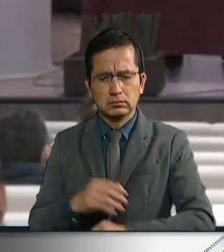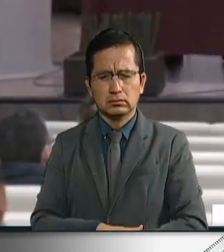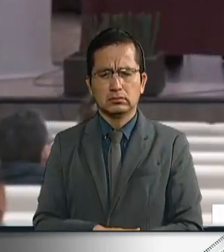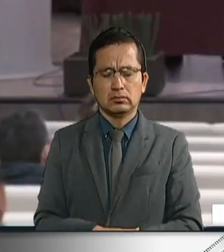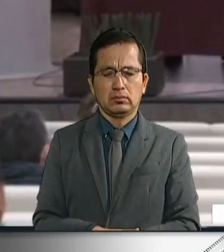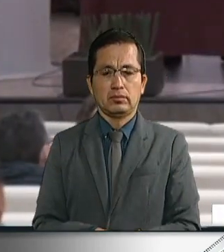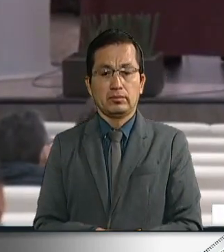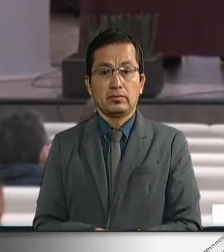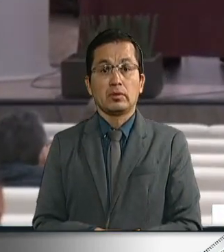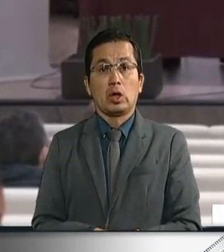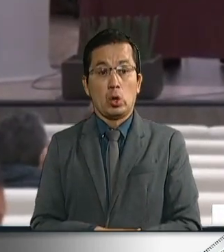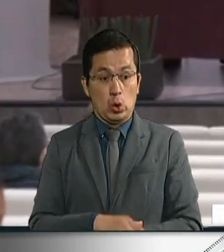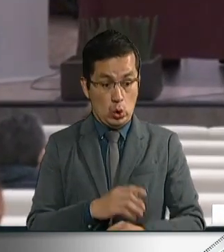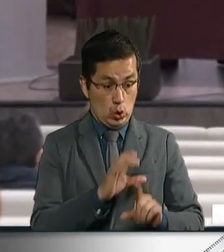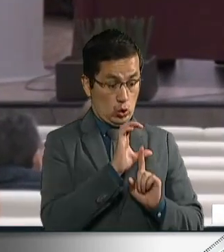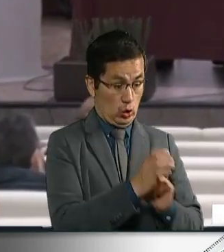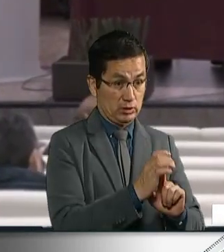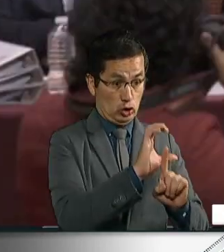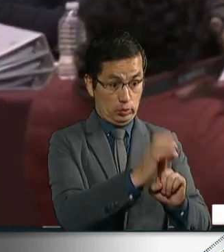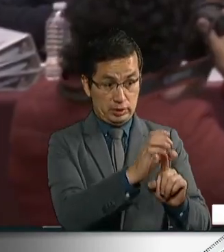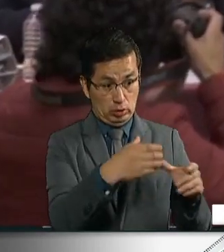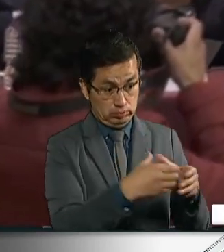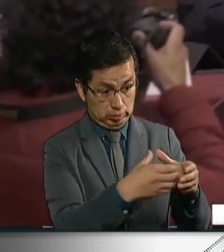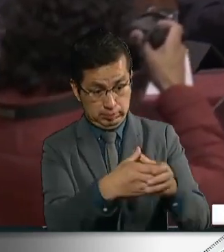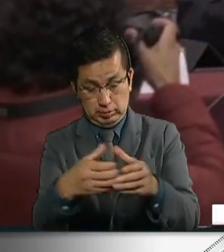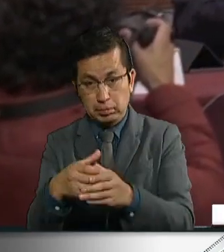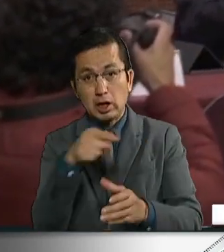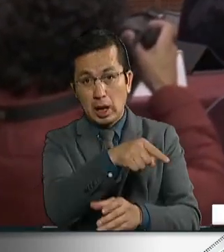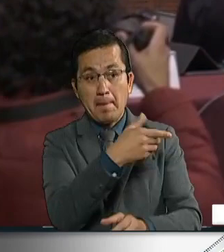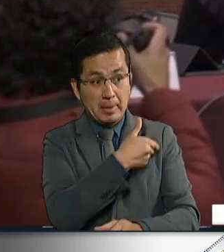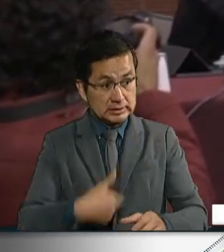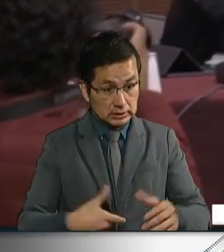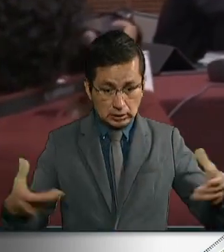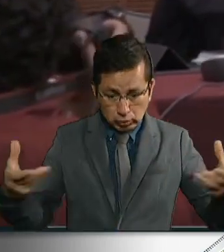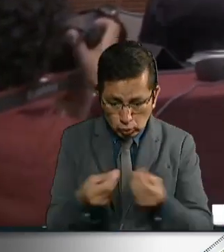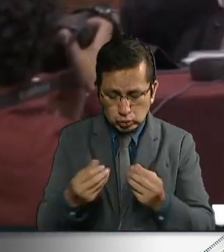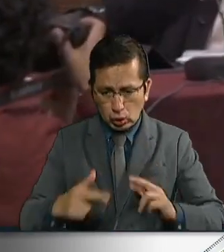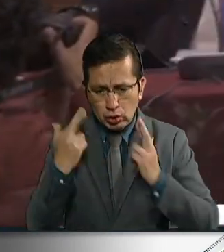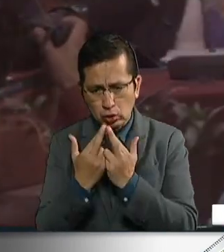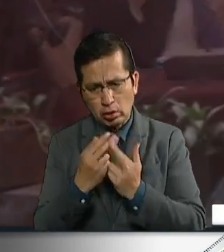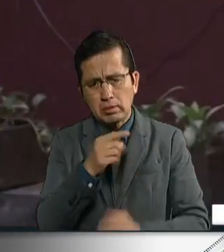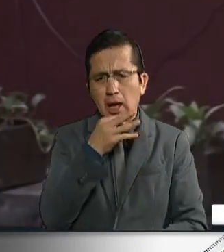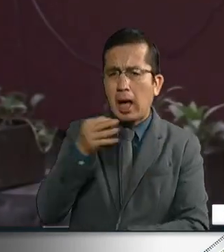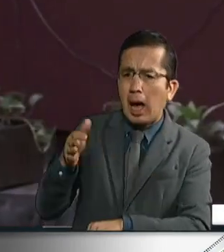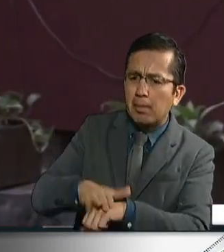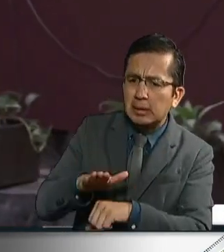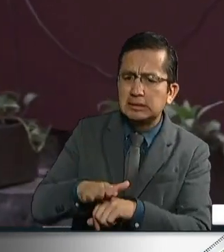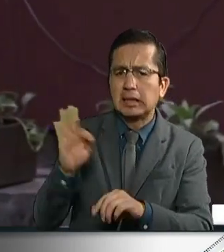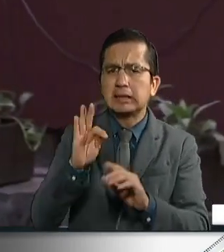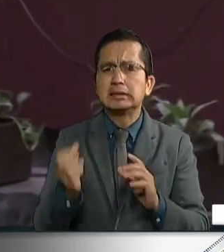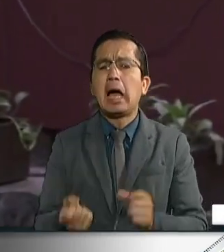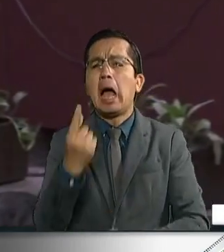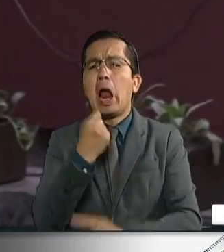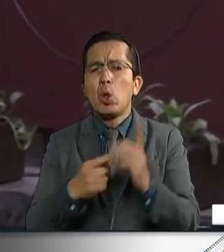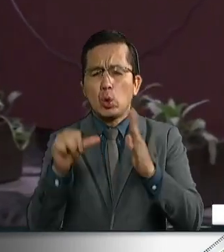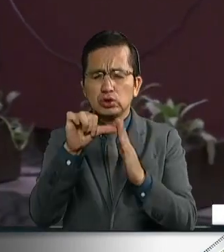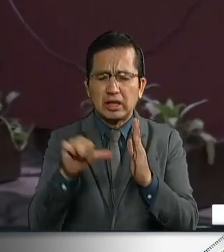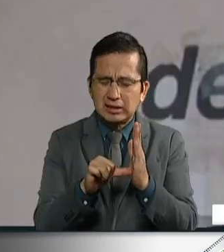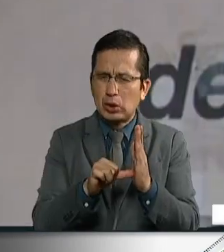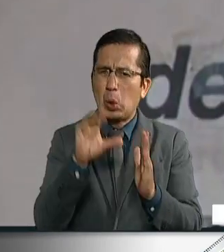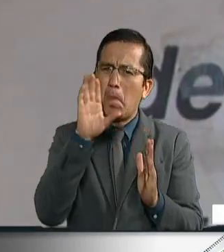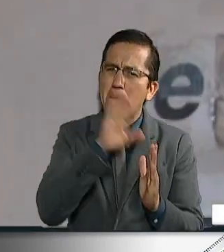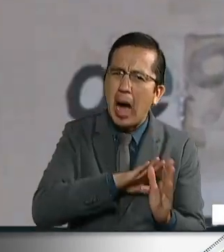perfectamente. Junto con los presidentes de las comisiones dictaminadoras, les informó al funcionario sobre los artículos que podrían tener vicios de